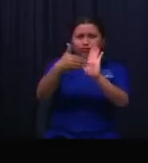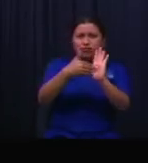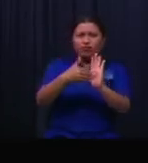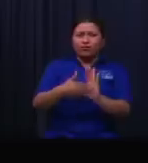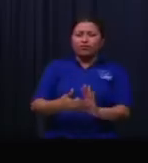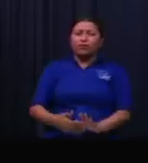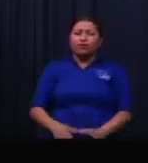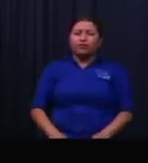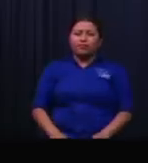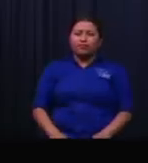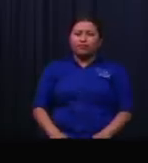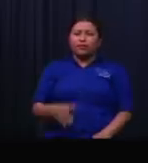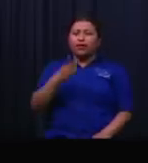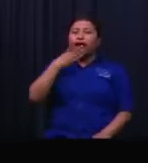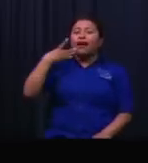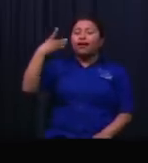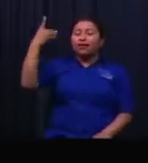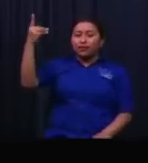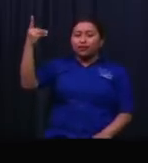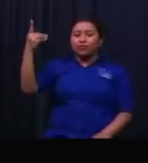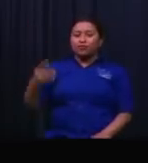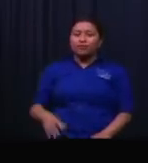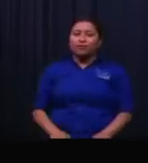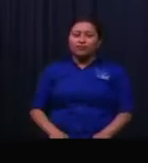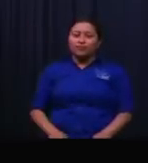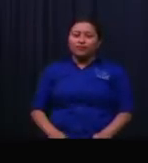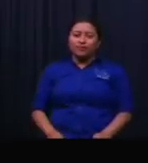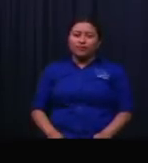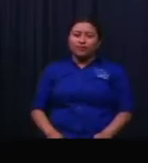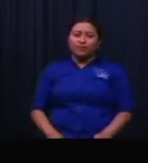llamado Dios, ¿verdad?